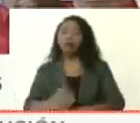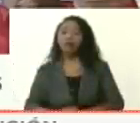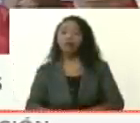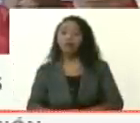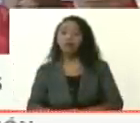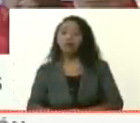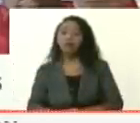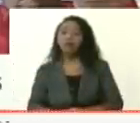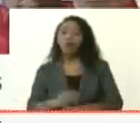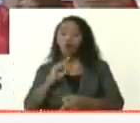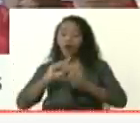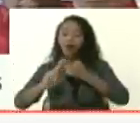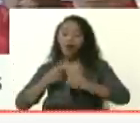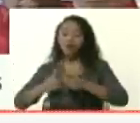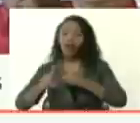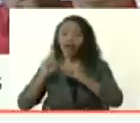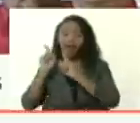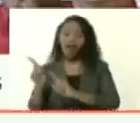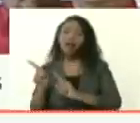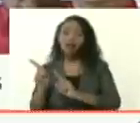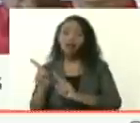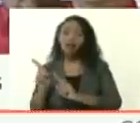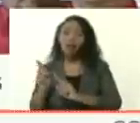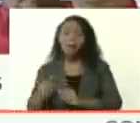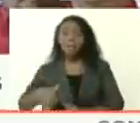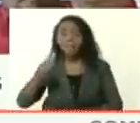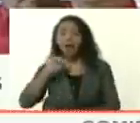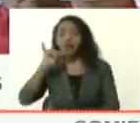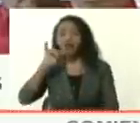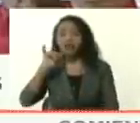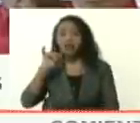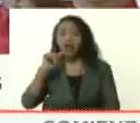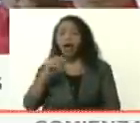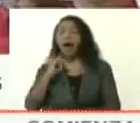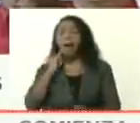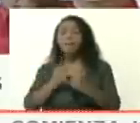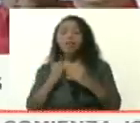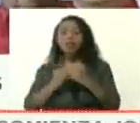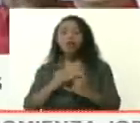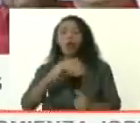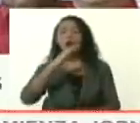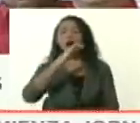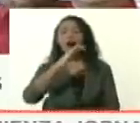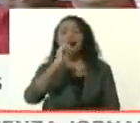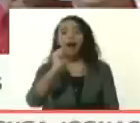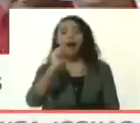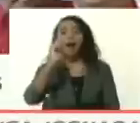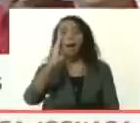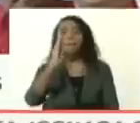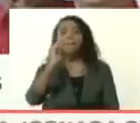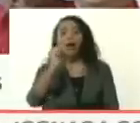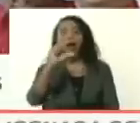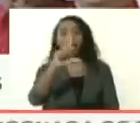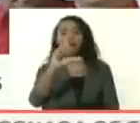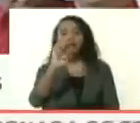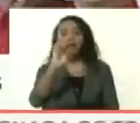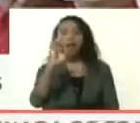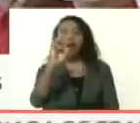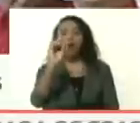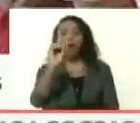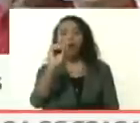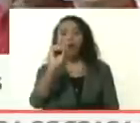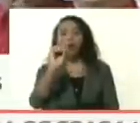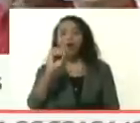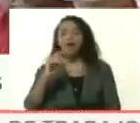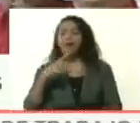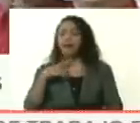aquí, decir, eso fue más noticia, que era el apellido Caballero. Carlos Caballero. Fue más noticia que el